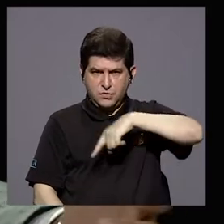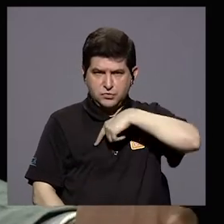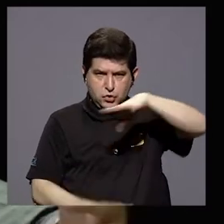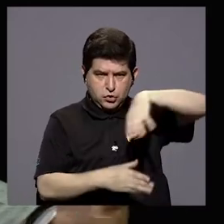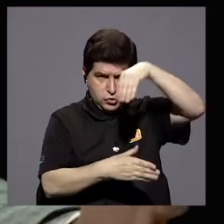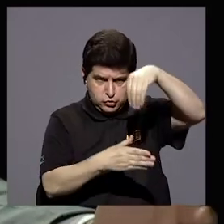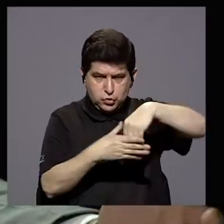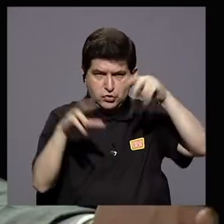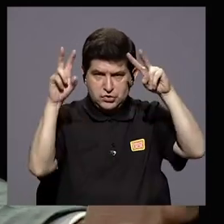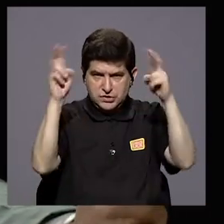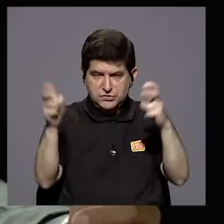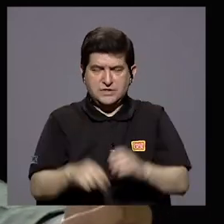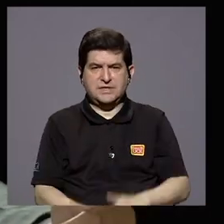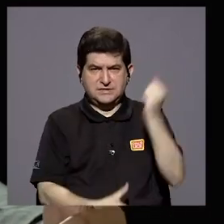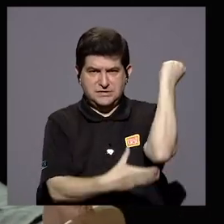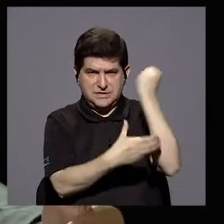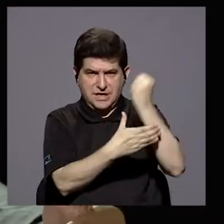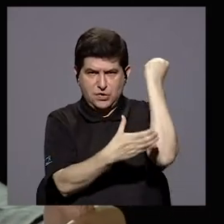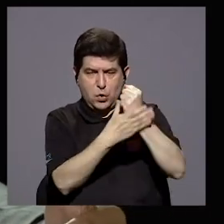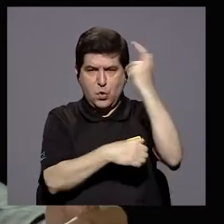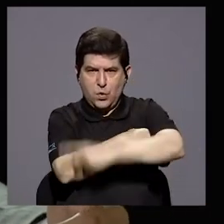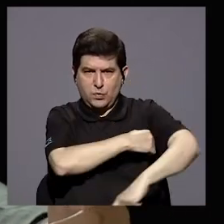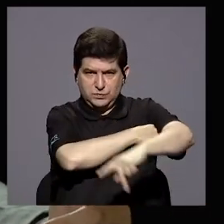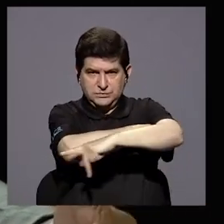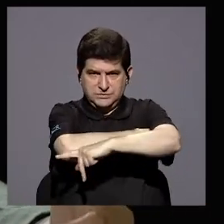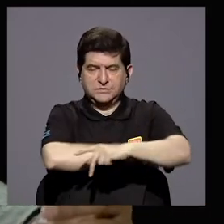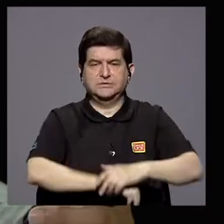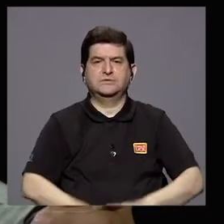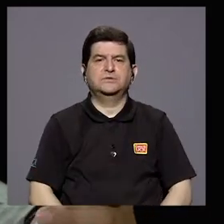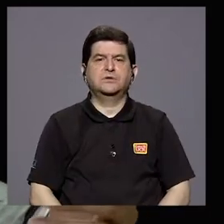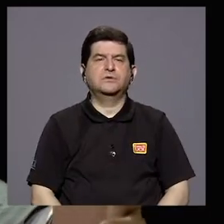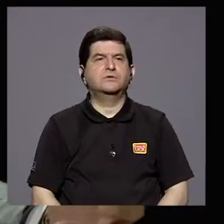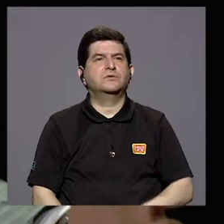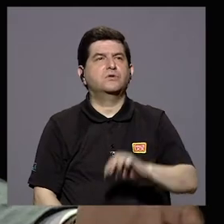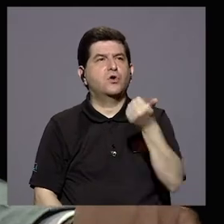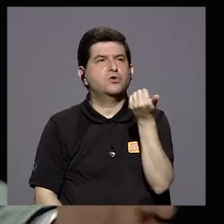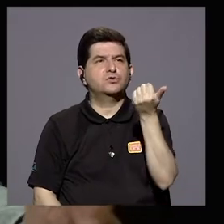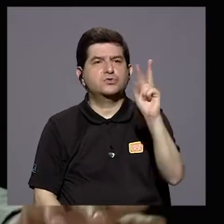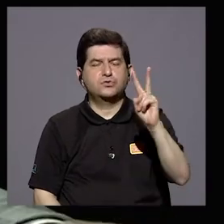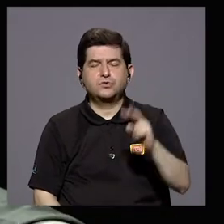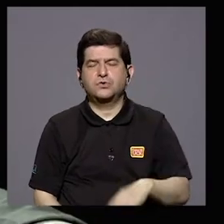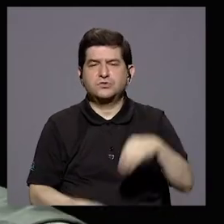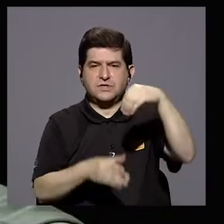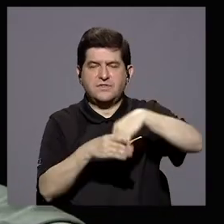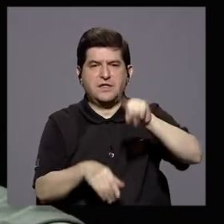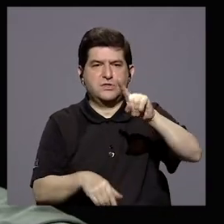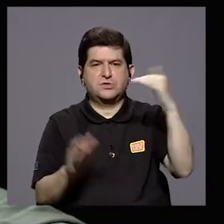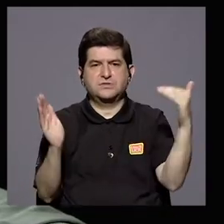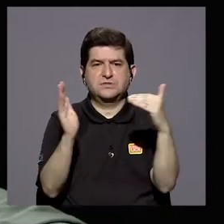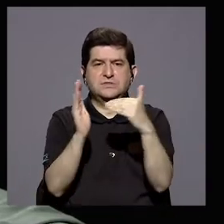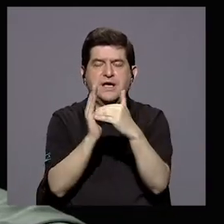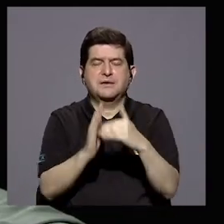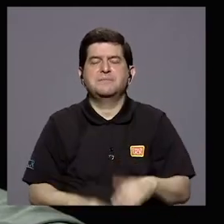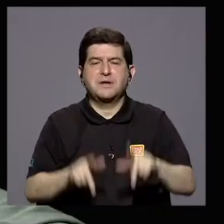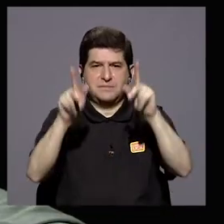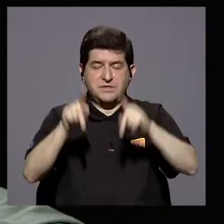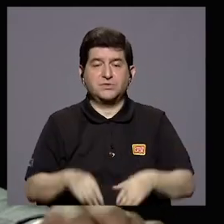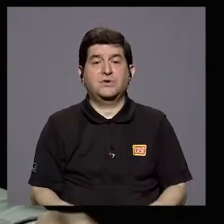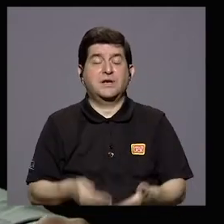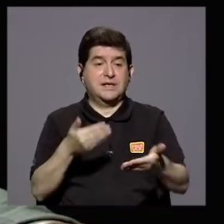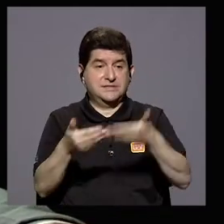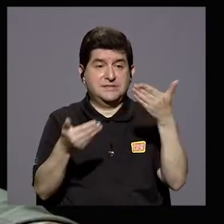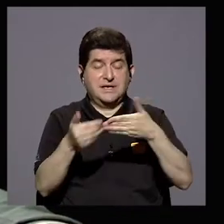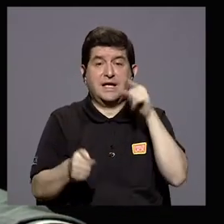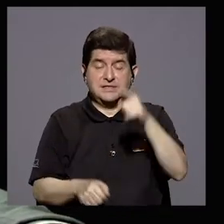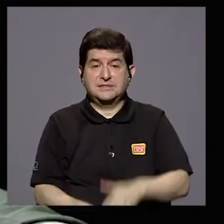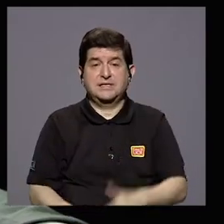contexto todo el tema de los homicidios en este país, 12 cada 100.000 habitantes, eso es categorizado casi de pandemia.